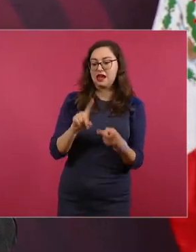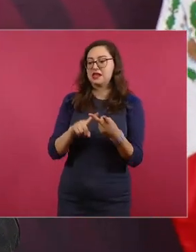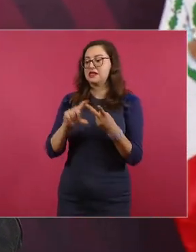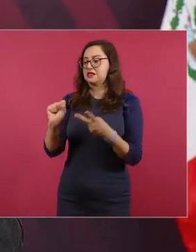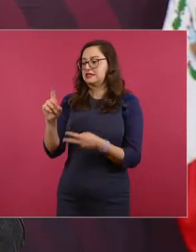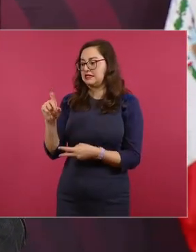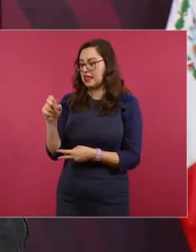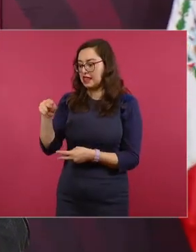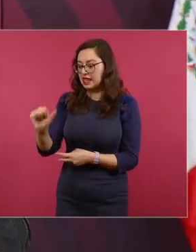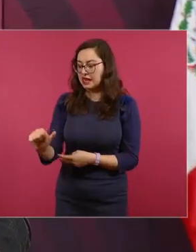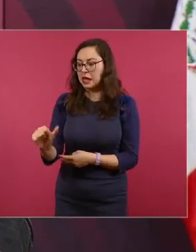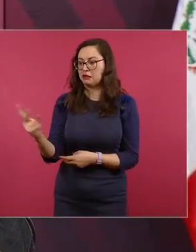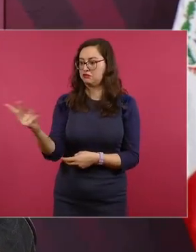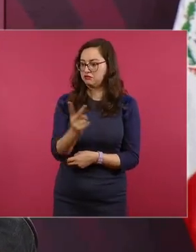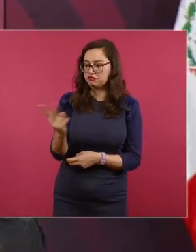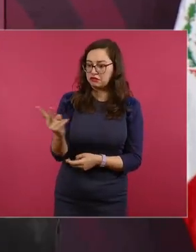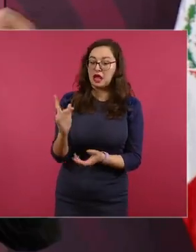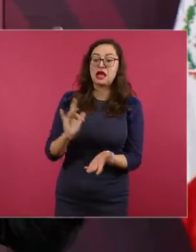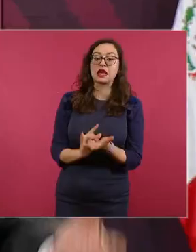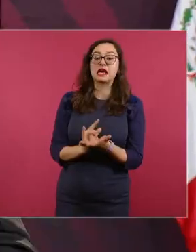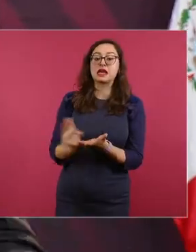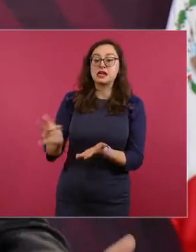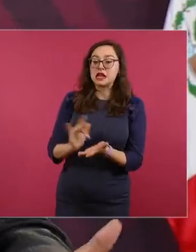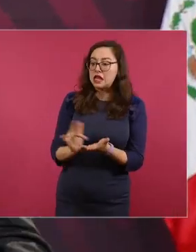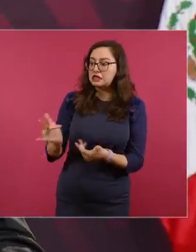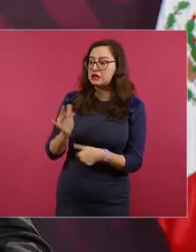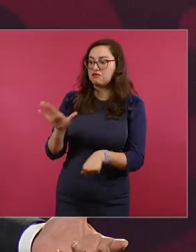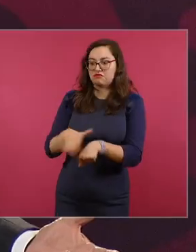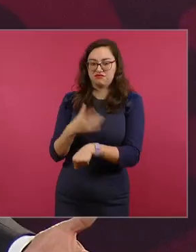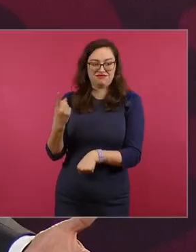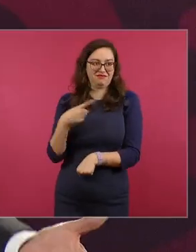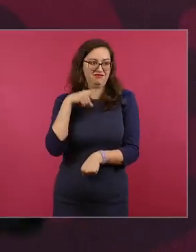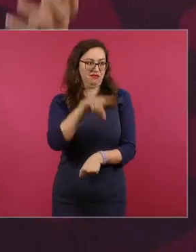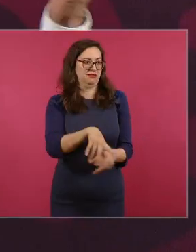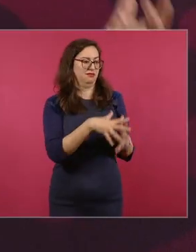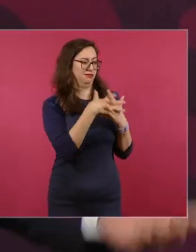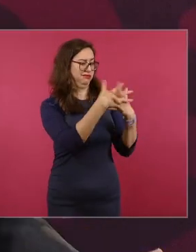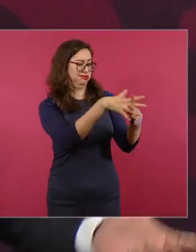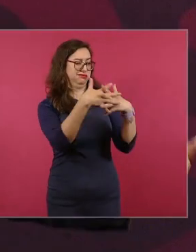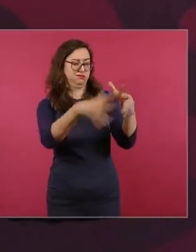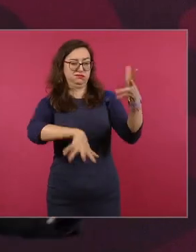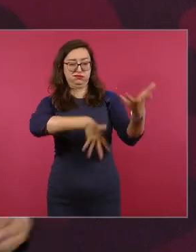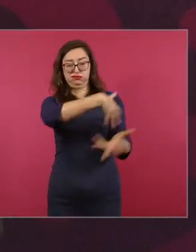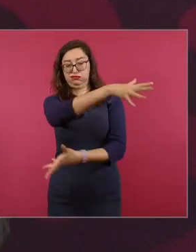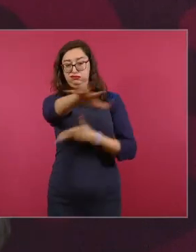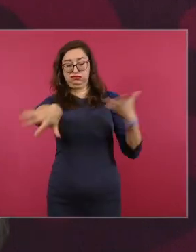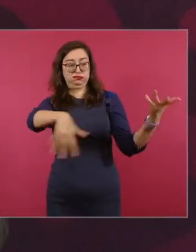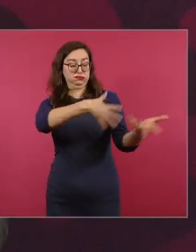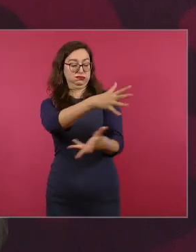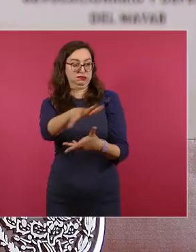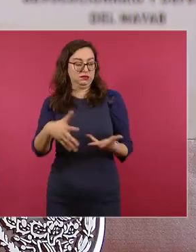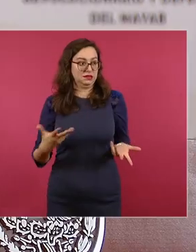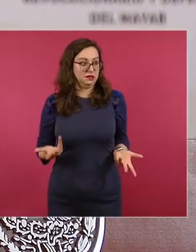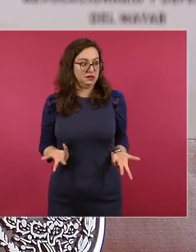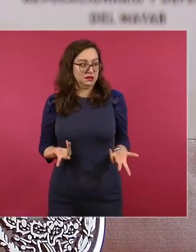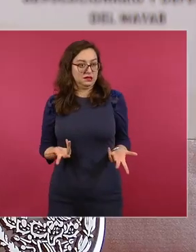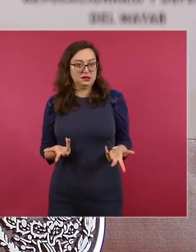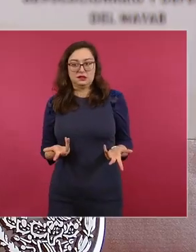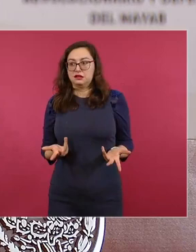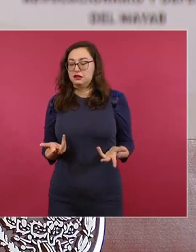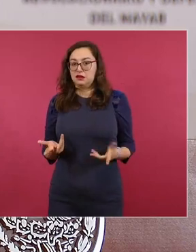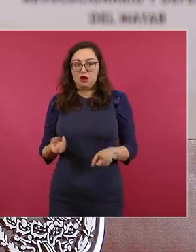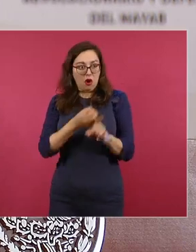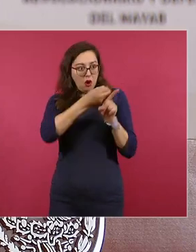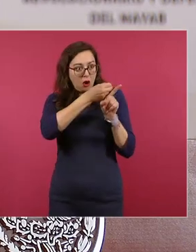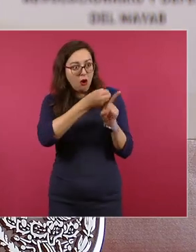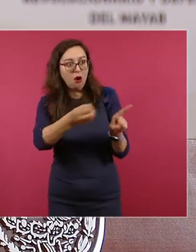la Secretaría de la Defensa, porque sin ellos no hubiésemos podido poner